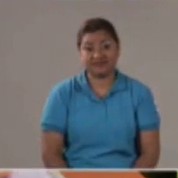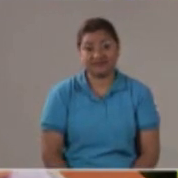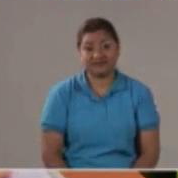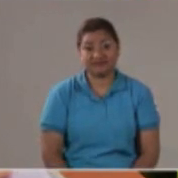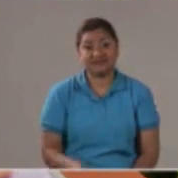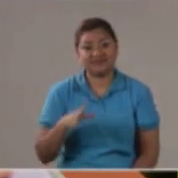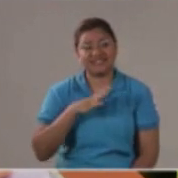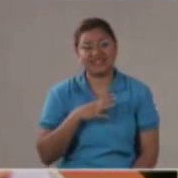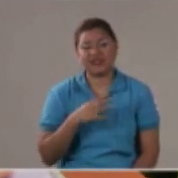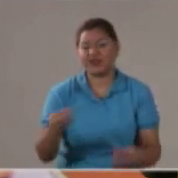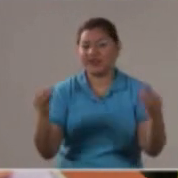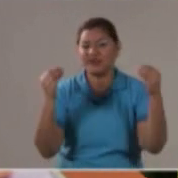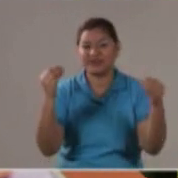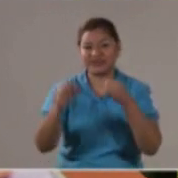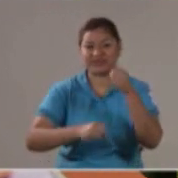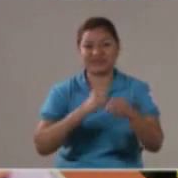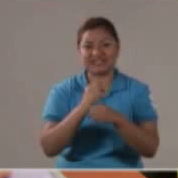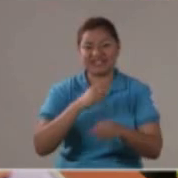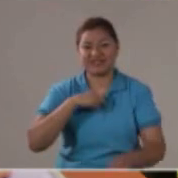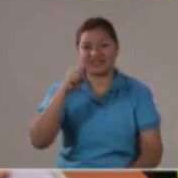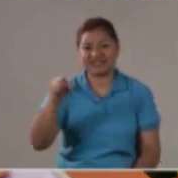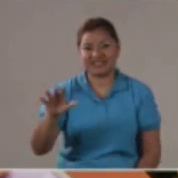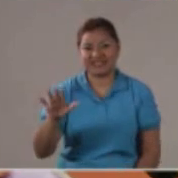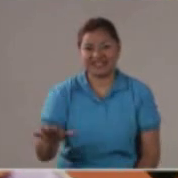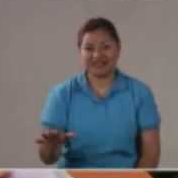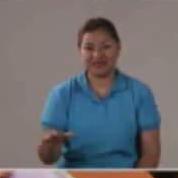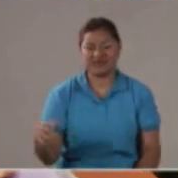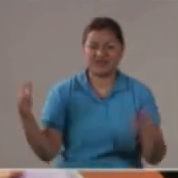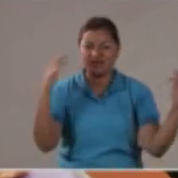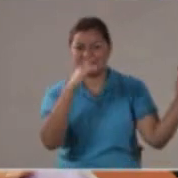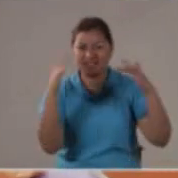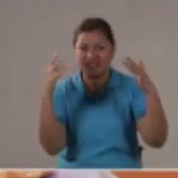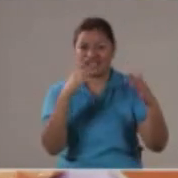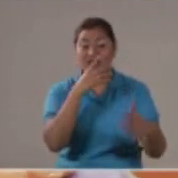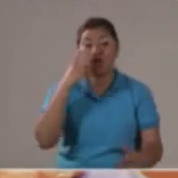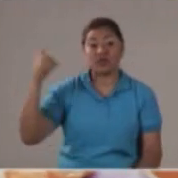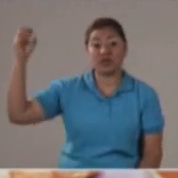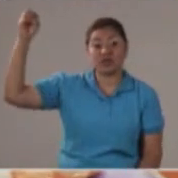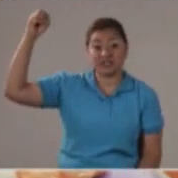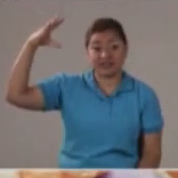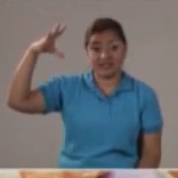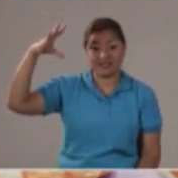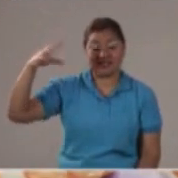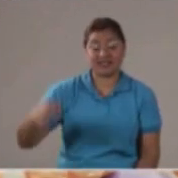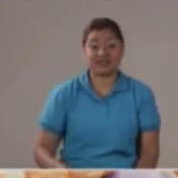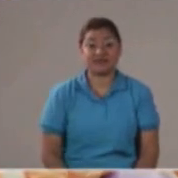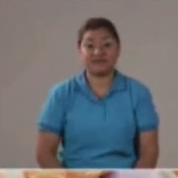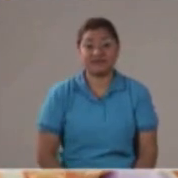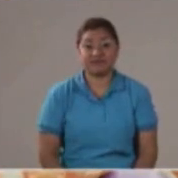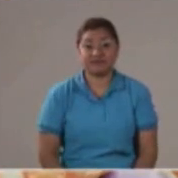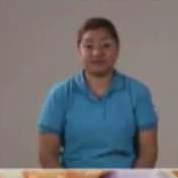tengo años de estar aquí. Hemos batallado y Dios nos ha bendecido.